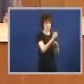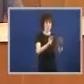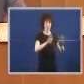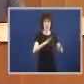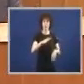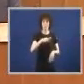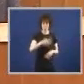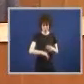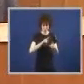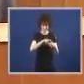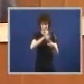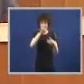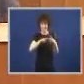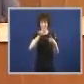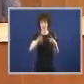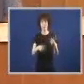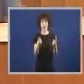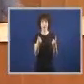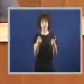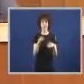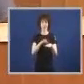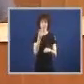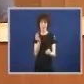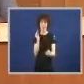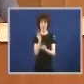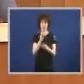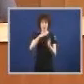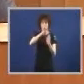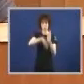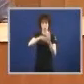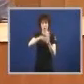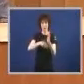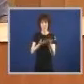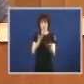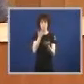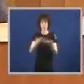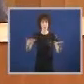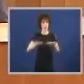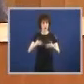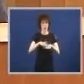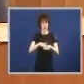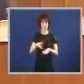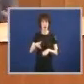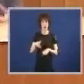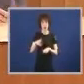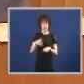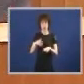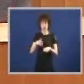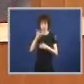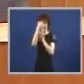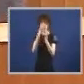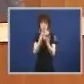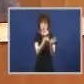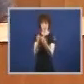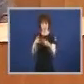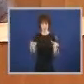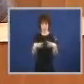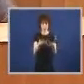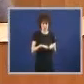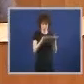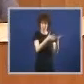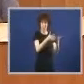necesario. É necesario para financiar unha serie de programas e propostas de urxencia que sirvan para combater as necesidades sociais. Ofrecémoslle este pacto para poder levar